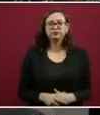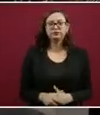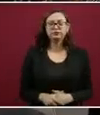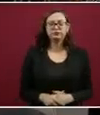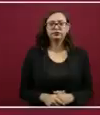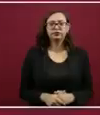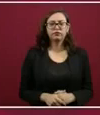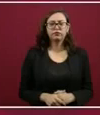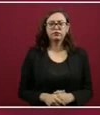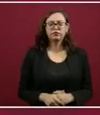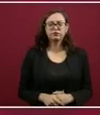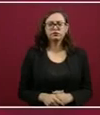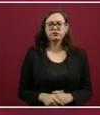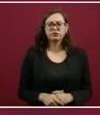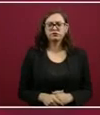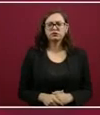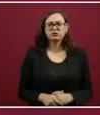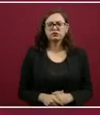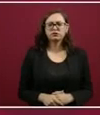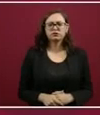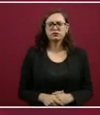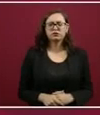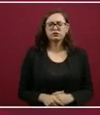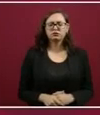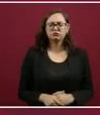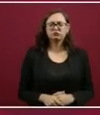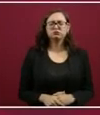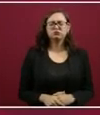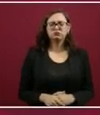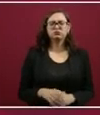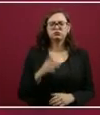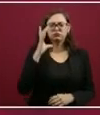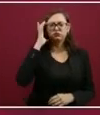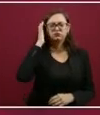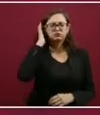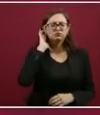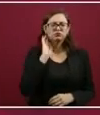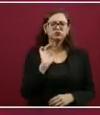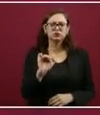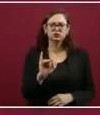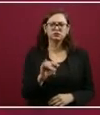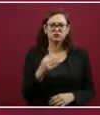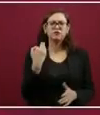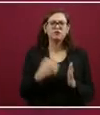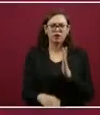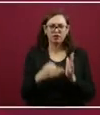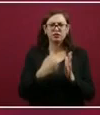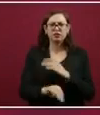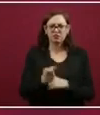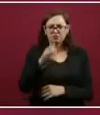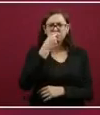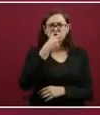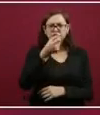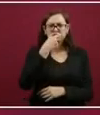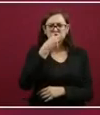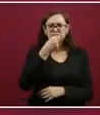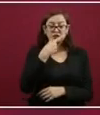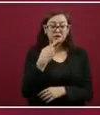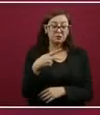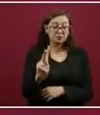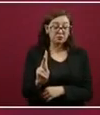Bueno, hay problema de desabasto de medicamentos, pero les